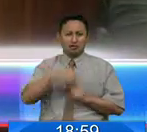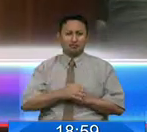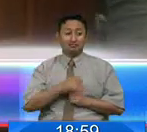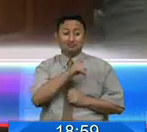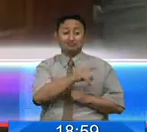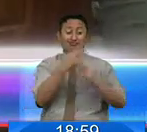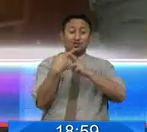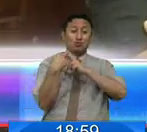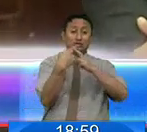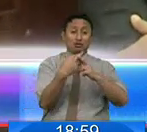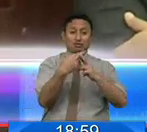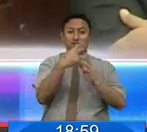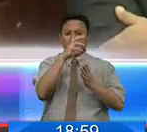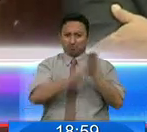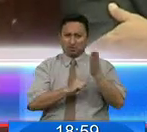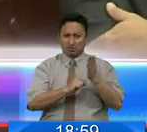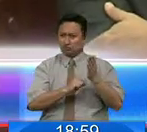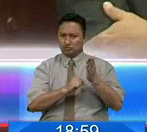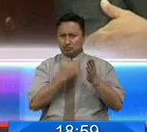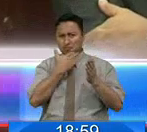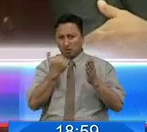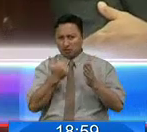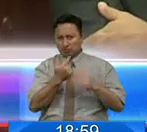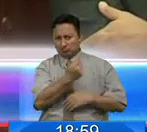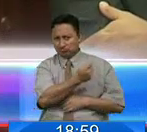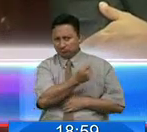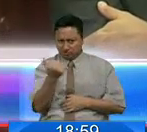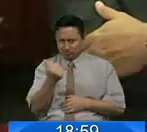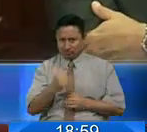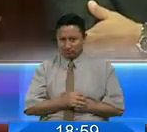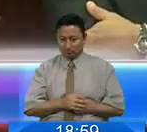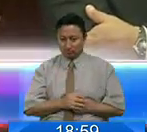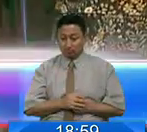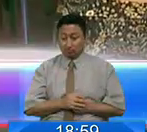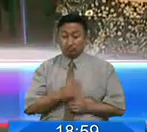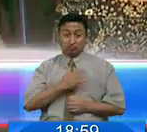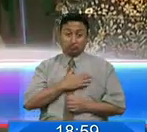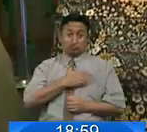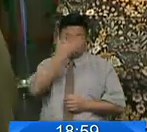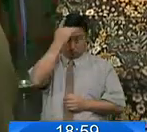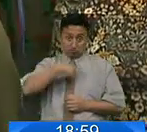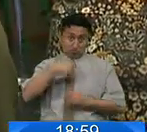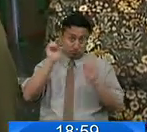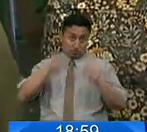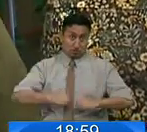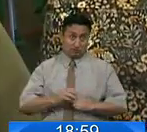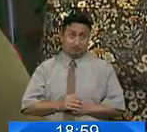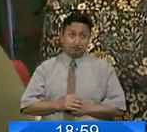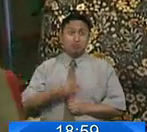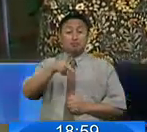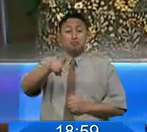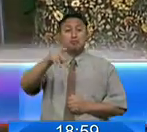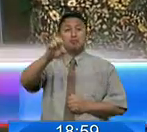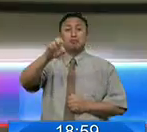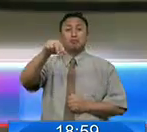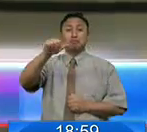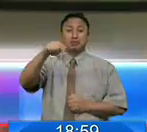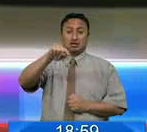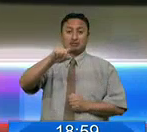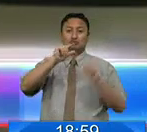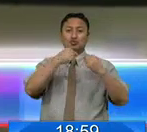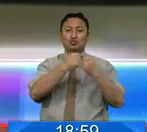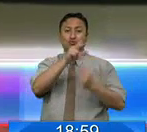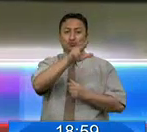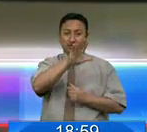las competencias eliminarlo definitivamente al menos esa es mi posición según jimena penya asambleísta del oficialismo ya se